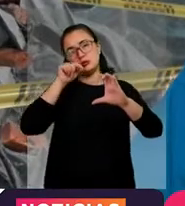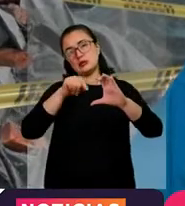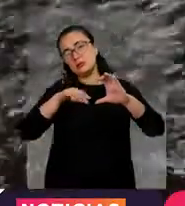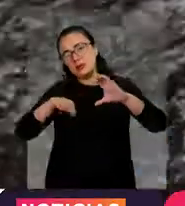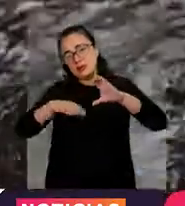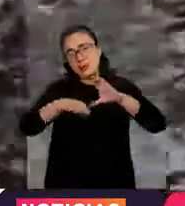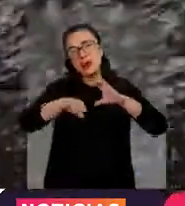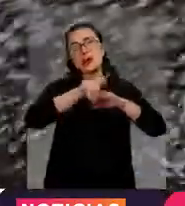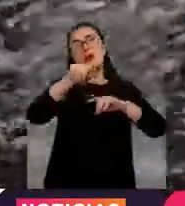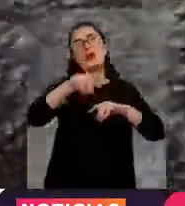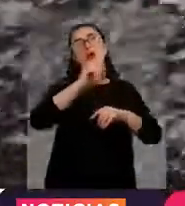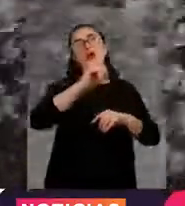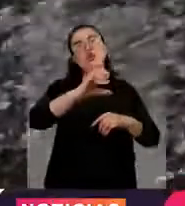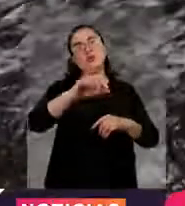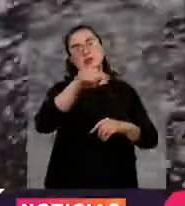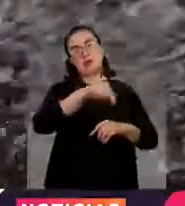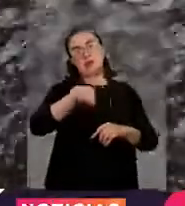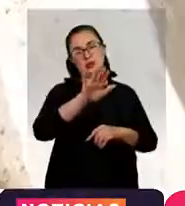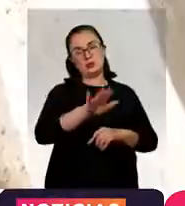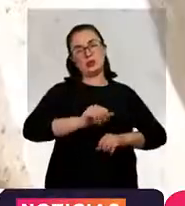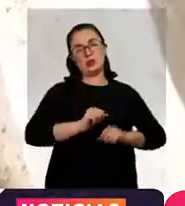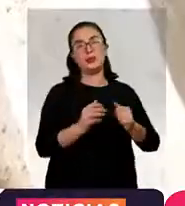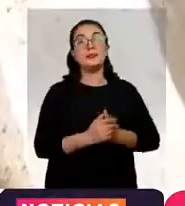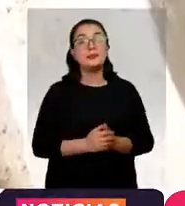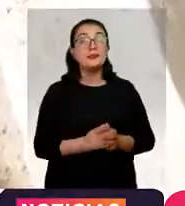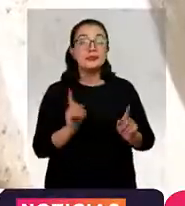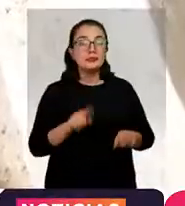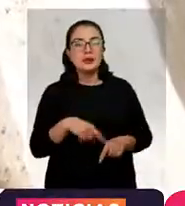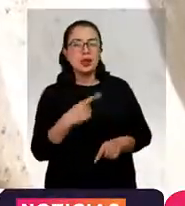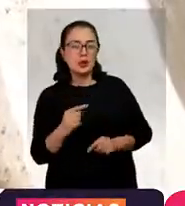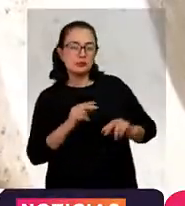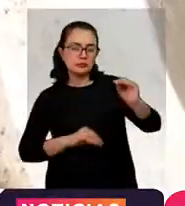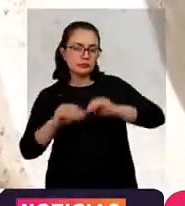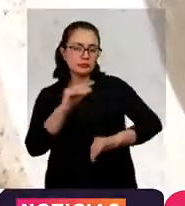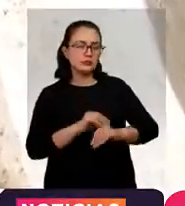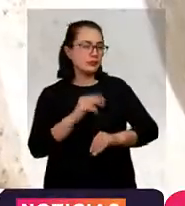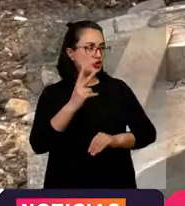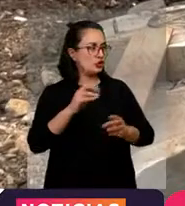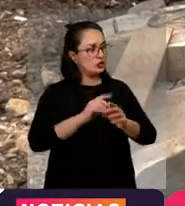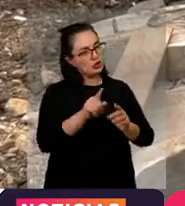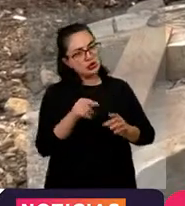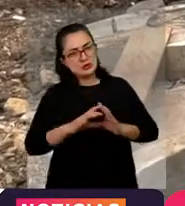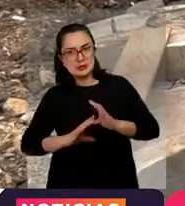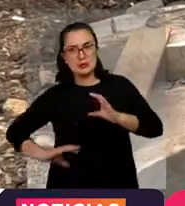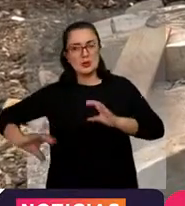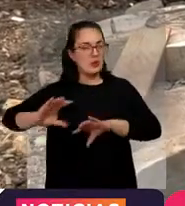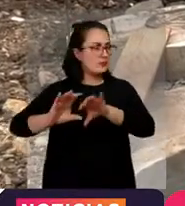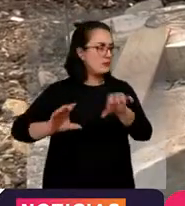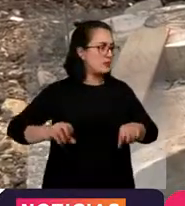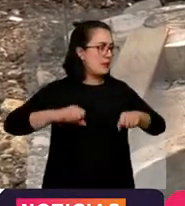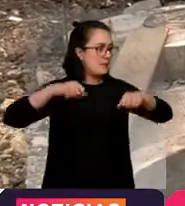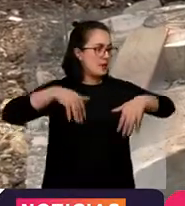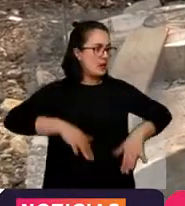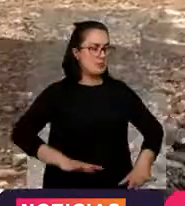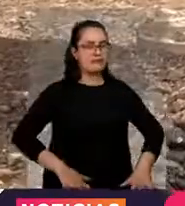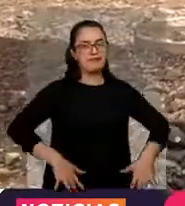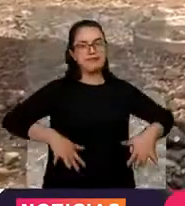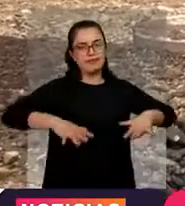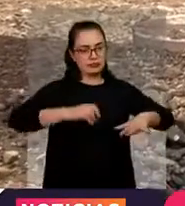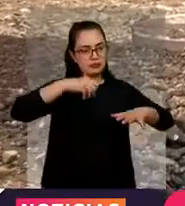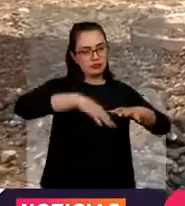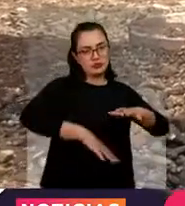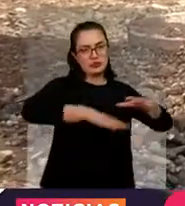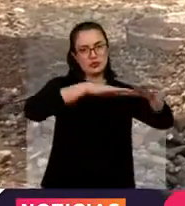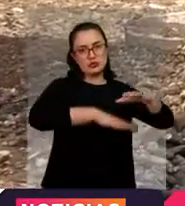de la ciudad así mismo se construirán dos sumideros especiales de gran capacidad de captación que permitirán mejorar el drenaje de las vías